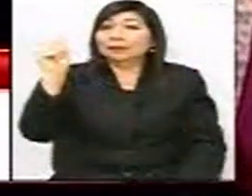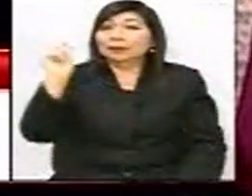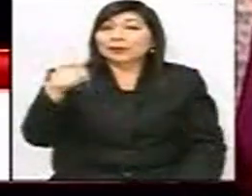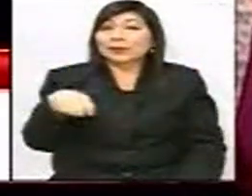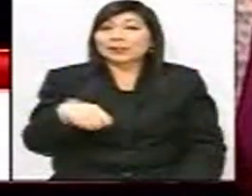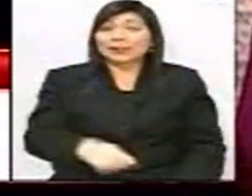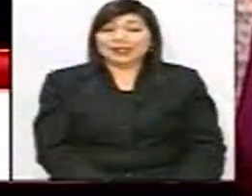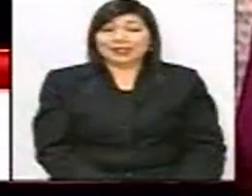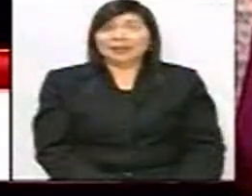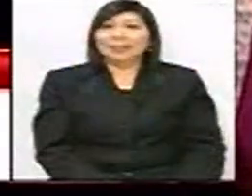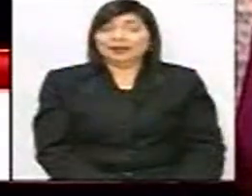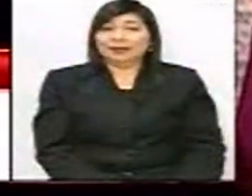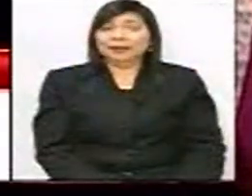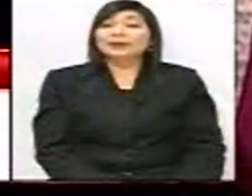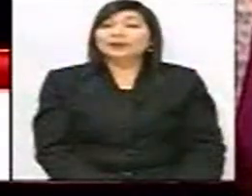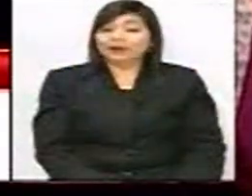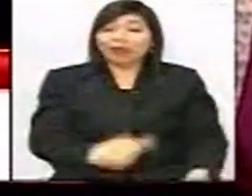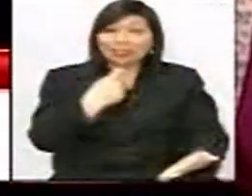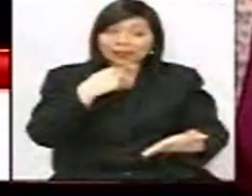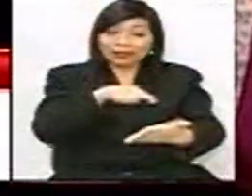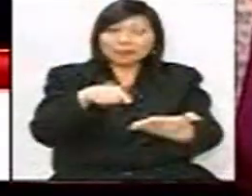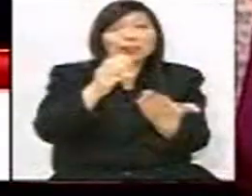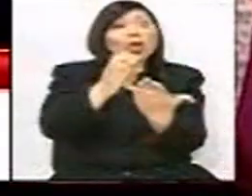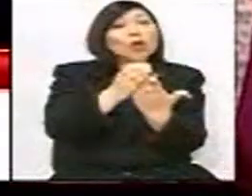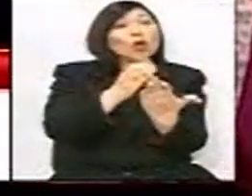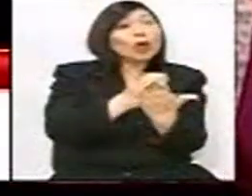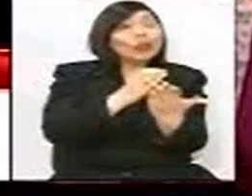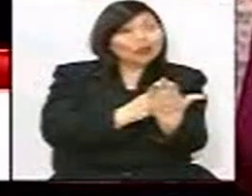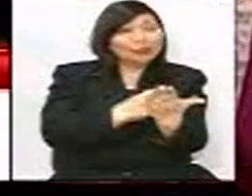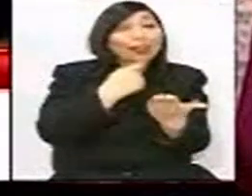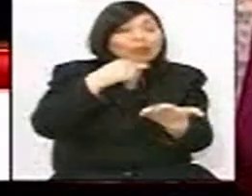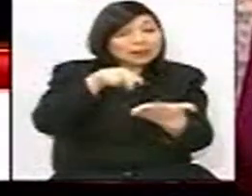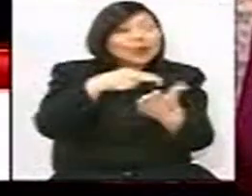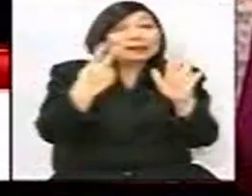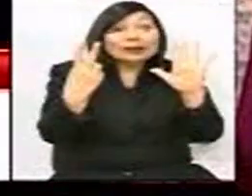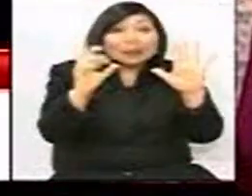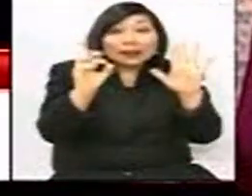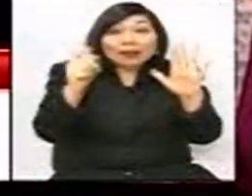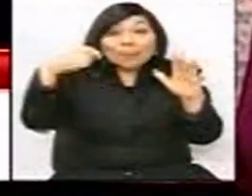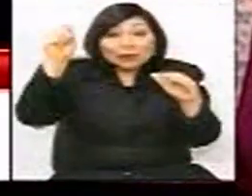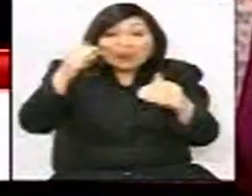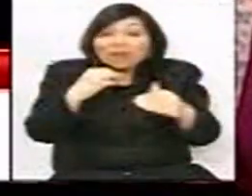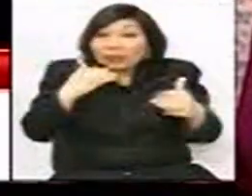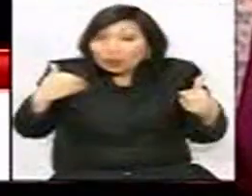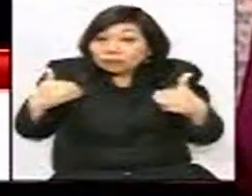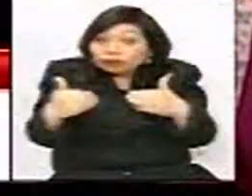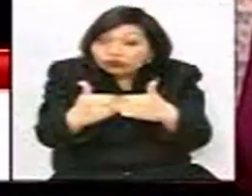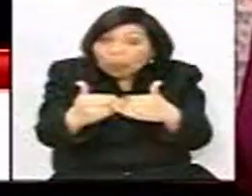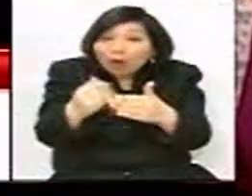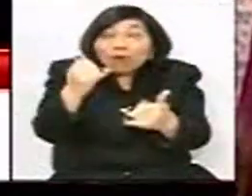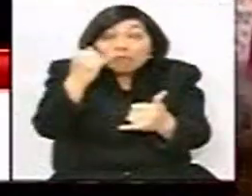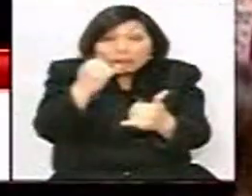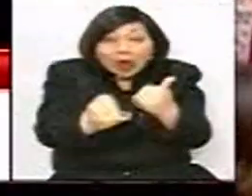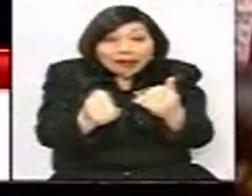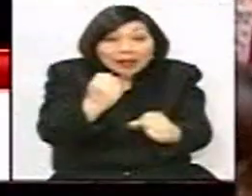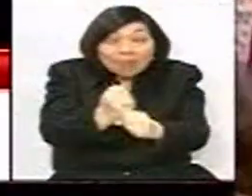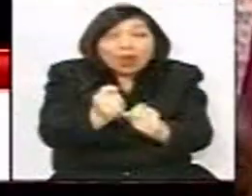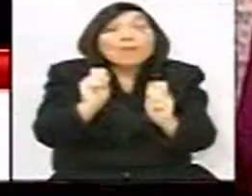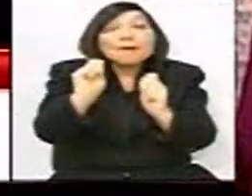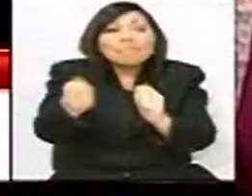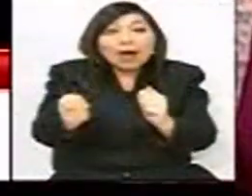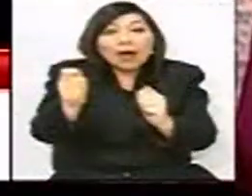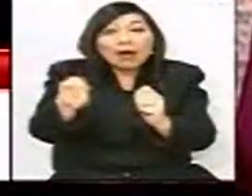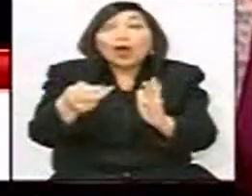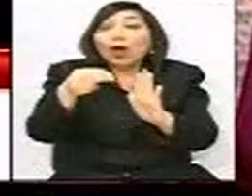70%. Así se establece, 70%. Y se cumplió con este dispositivo, con